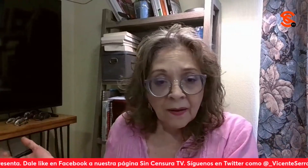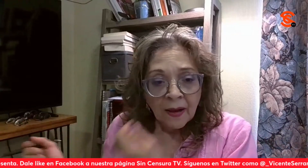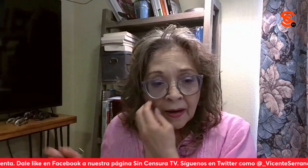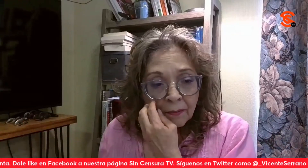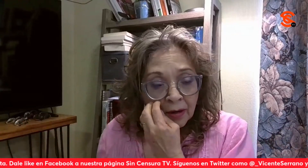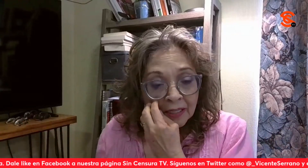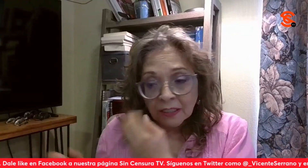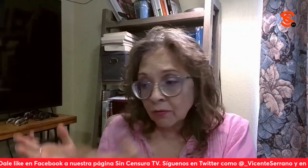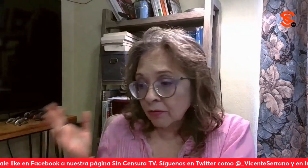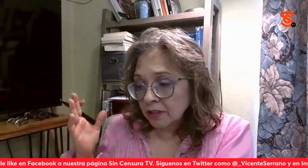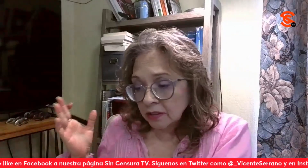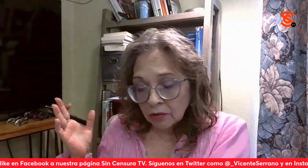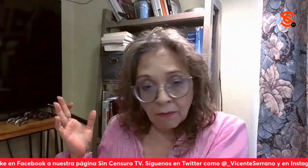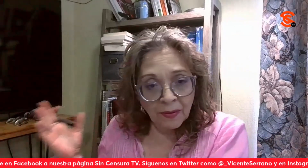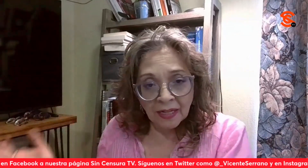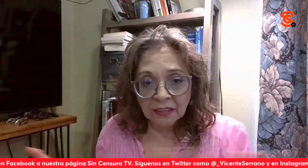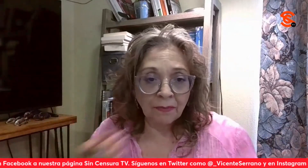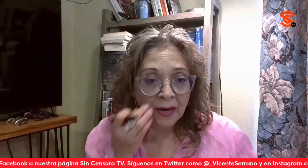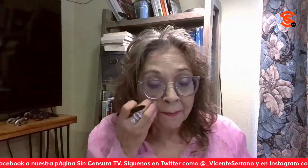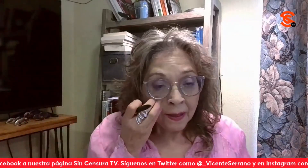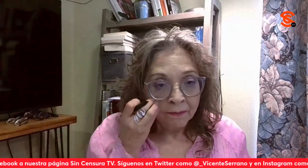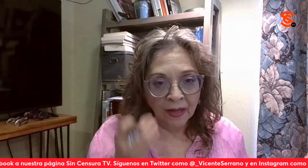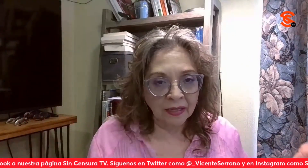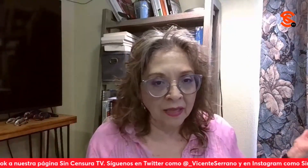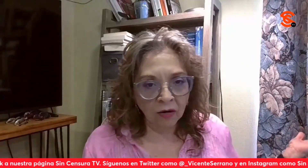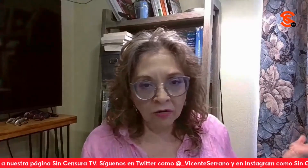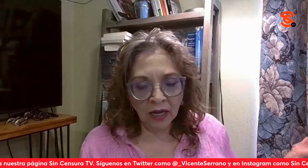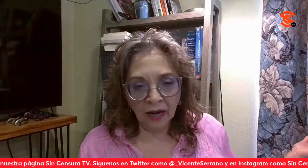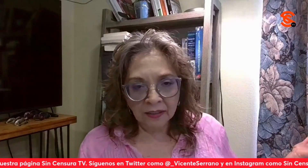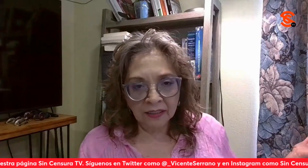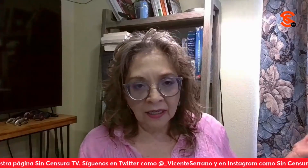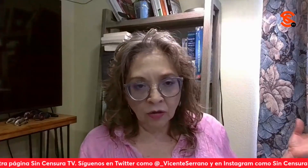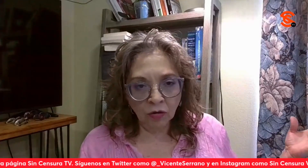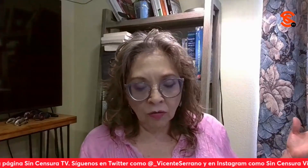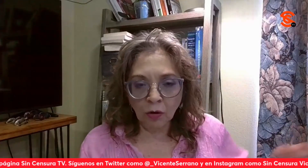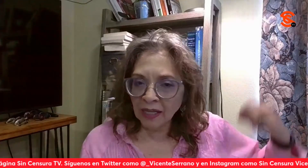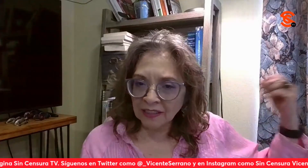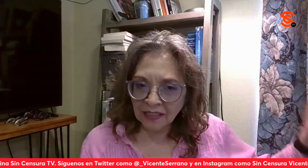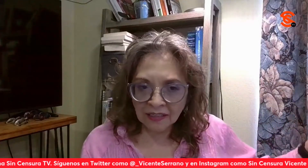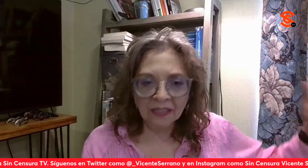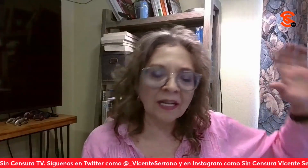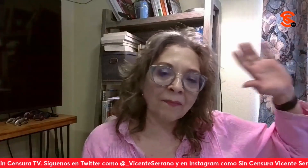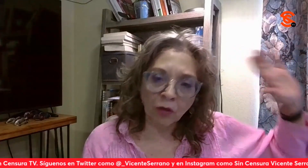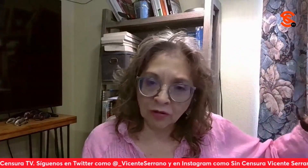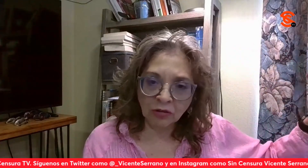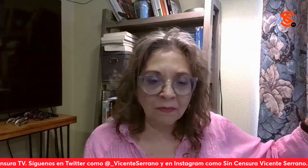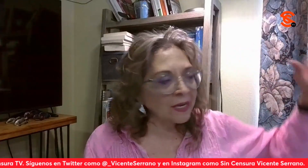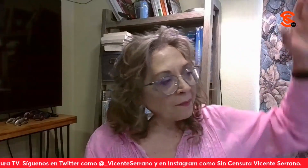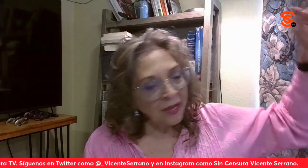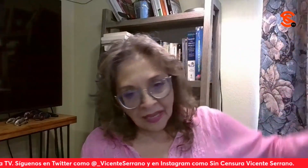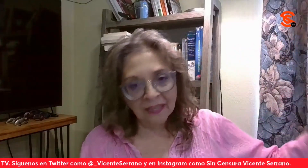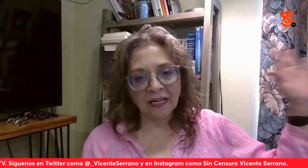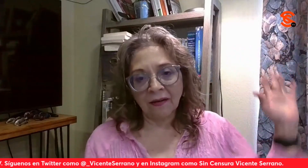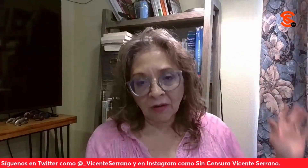es que dejan al presidente solo en la mañanera y con algunos programas en las redes como el tuyo, Vicente, etcétera, pero muy